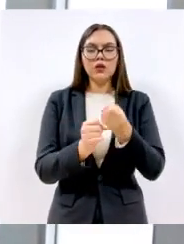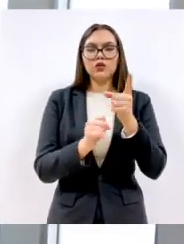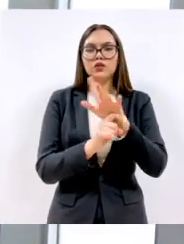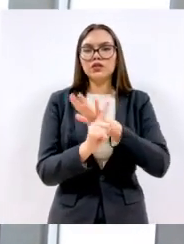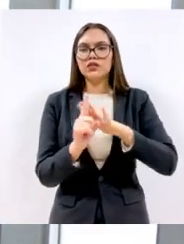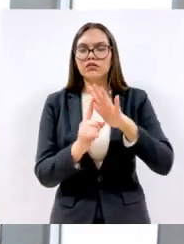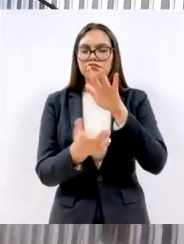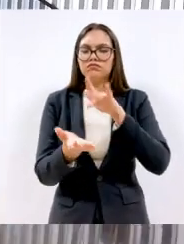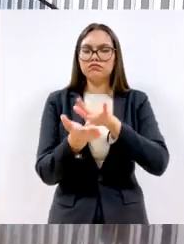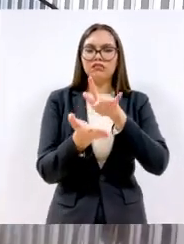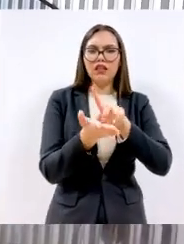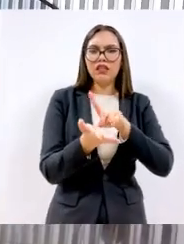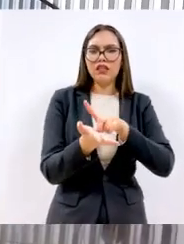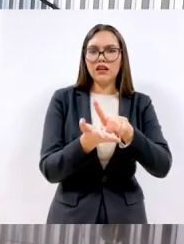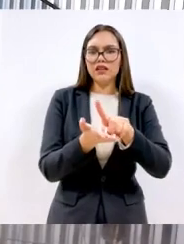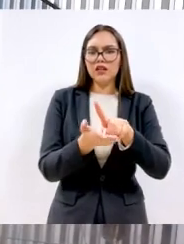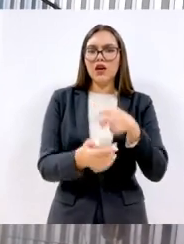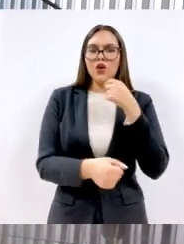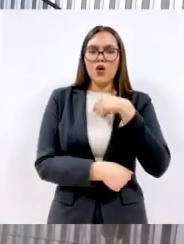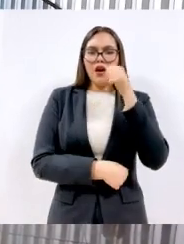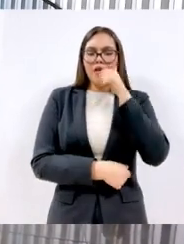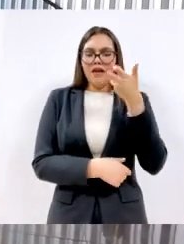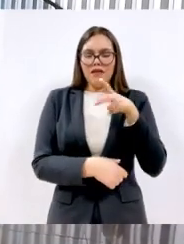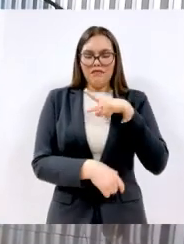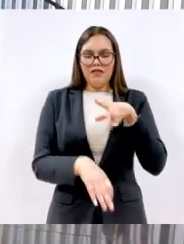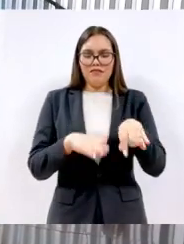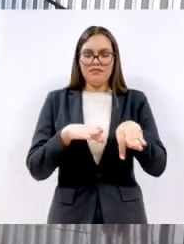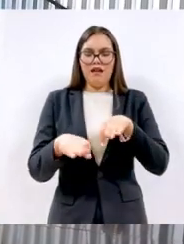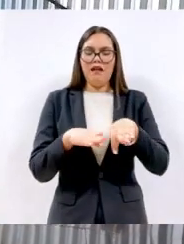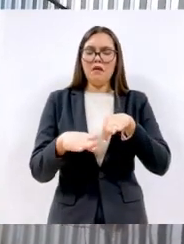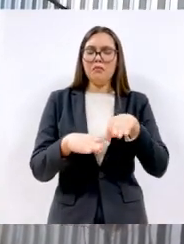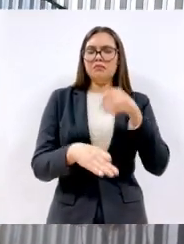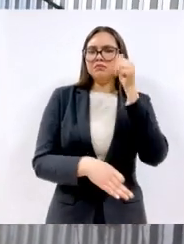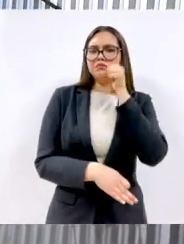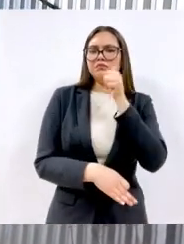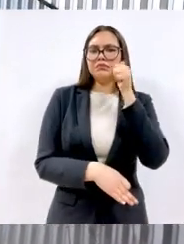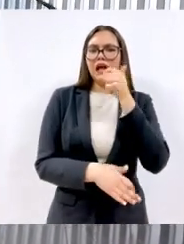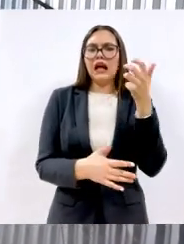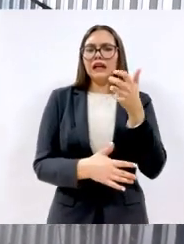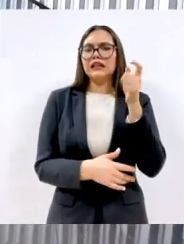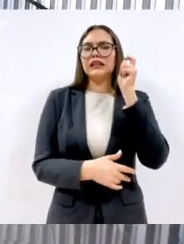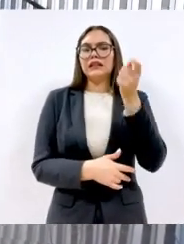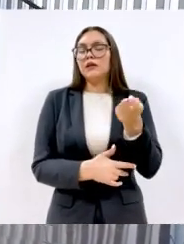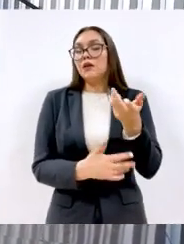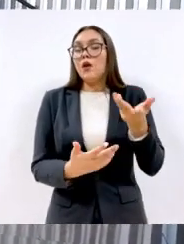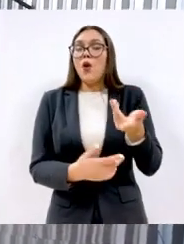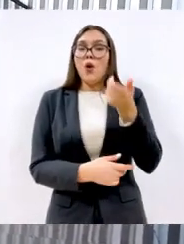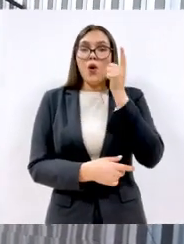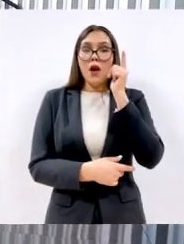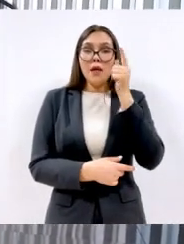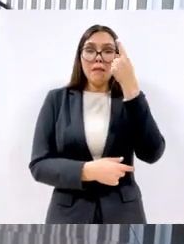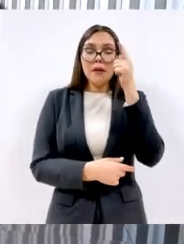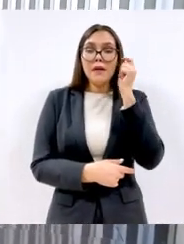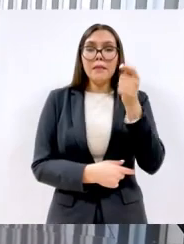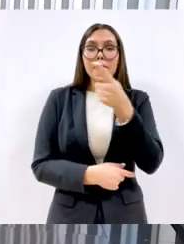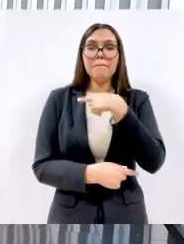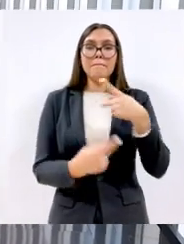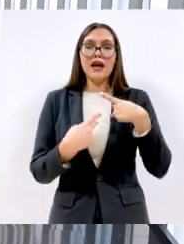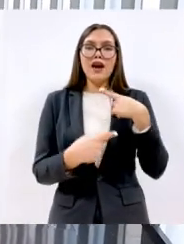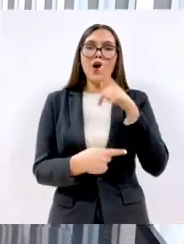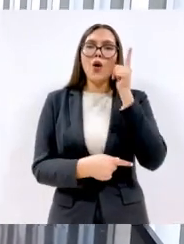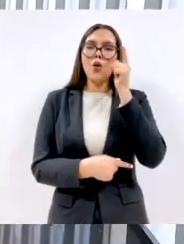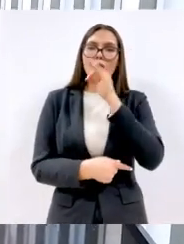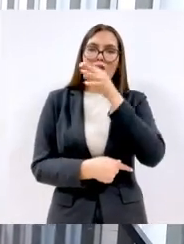verdad es que de todas las cosas que hago dentro de mi activismo, quisiera que pues, la